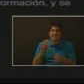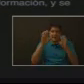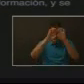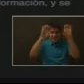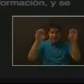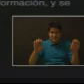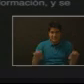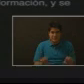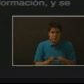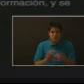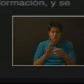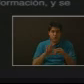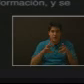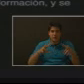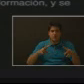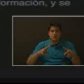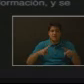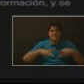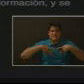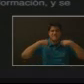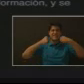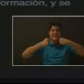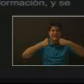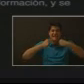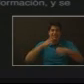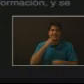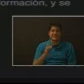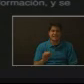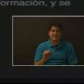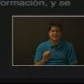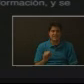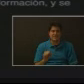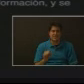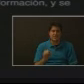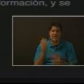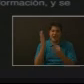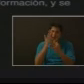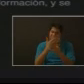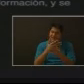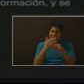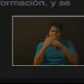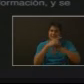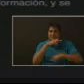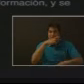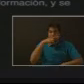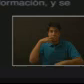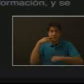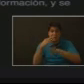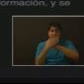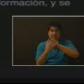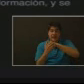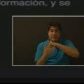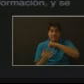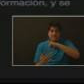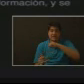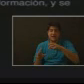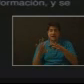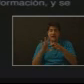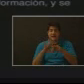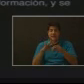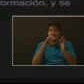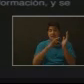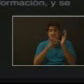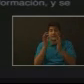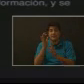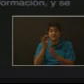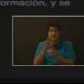valientes es a través de la sangre de Cristo. Porque la sangre, o no le dice, Señor, cúbreme